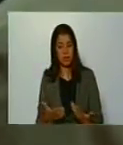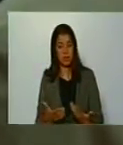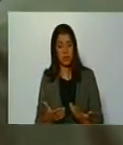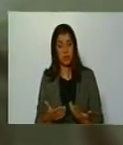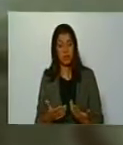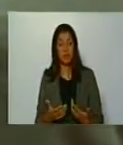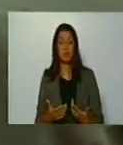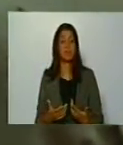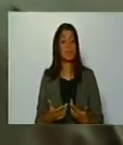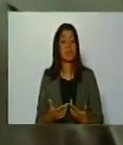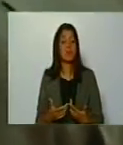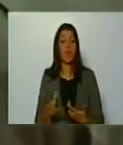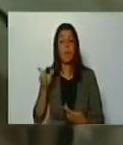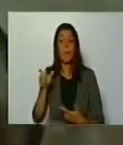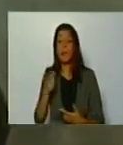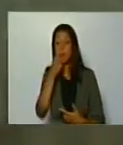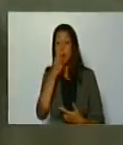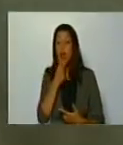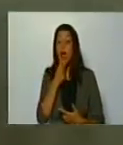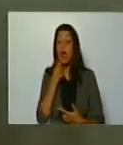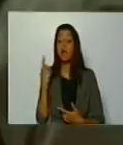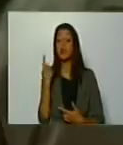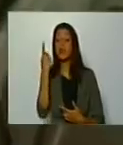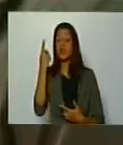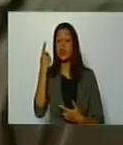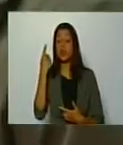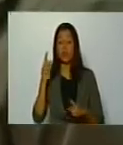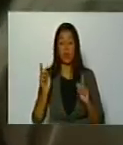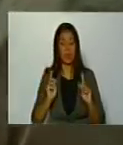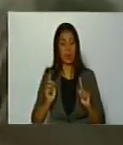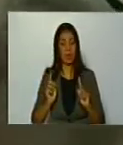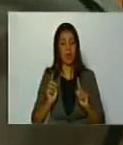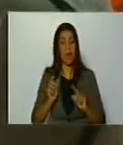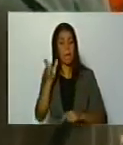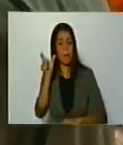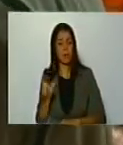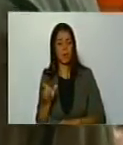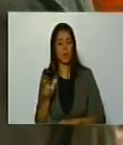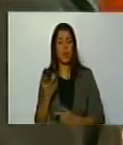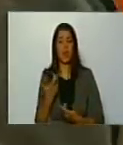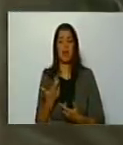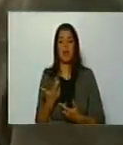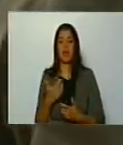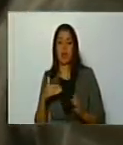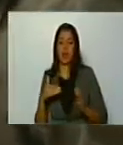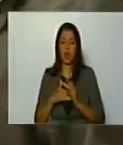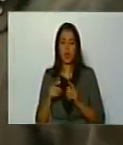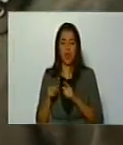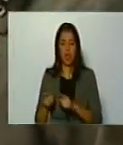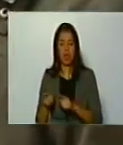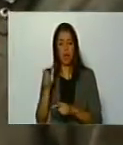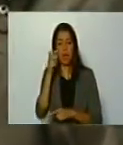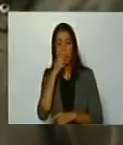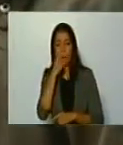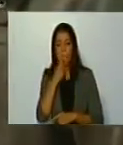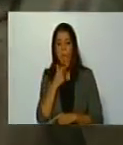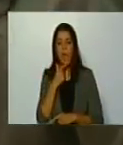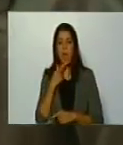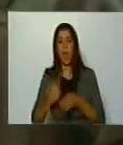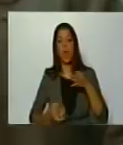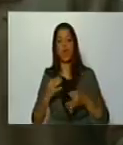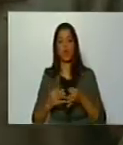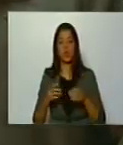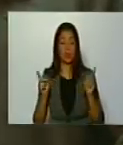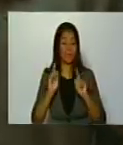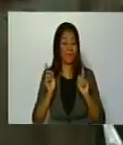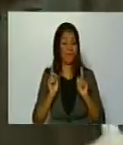quiero aclarar que no es Freddy Guevara solo. No creamos que porque se actúa contra Freddy Guevara ya se está haciendo justicia.